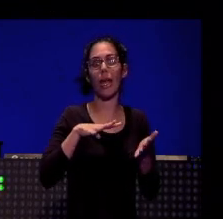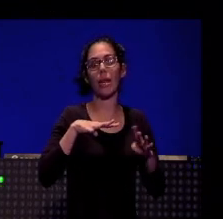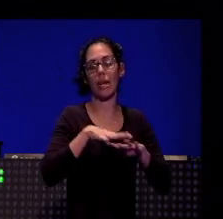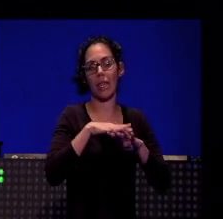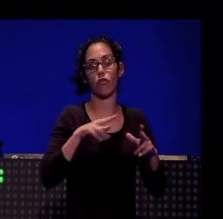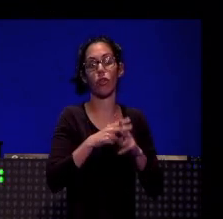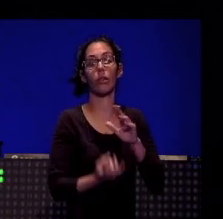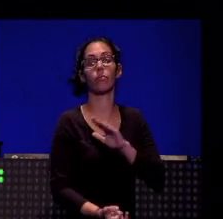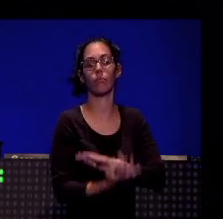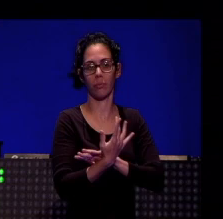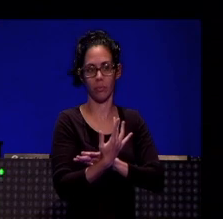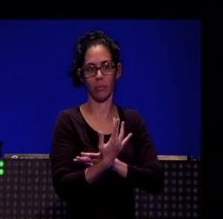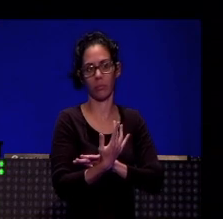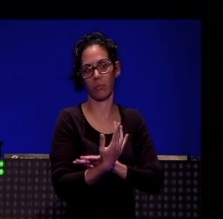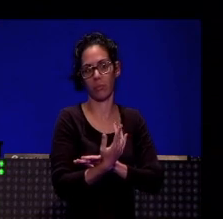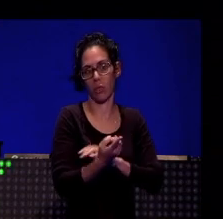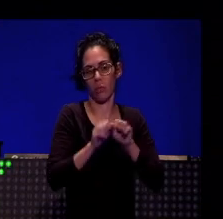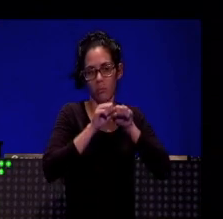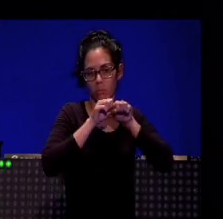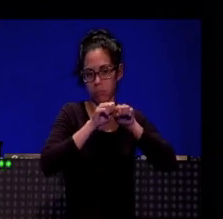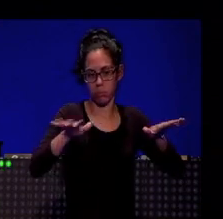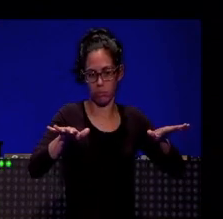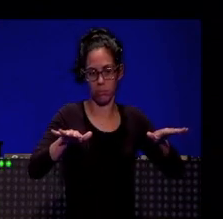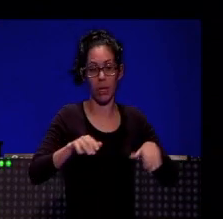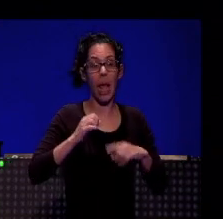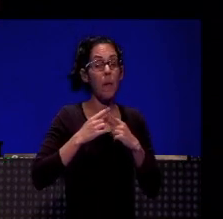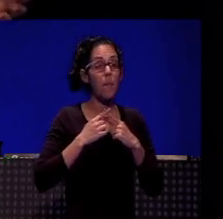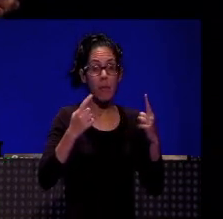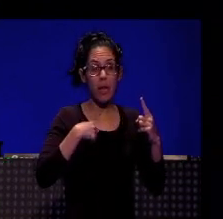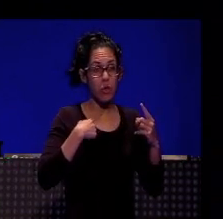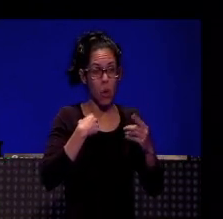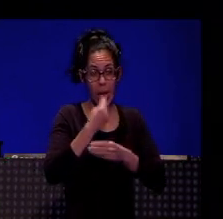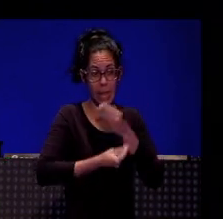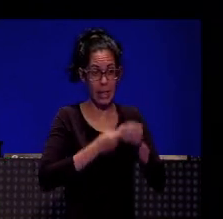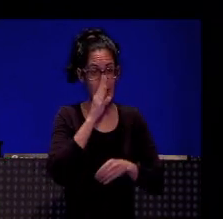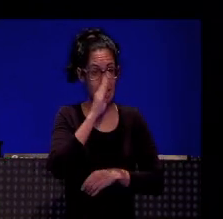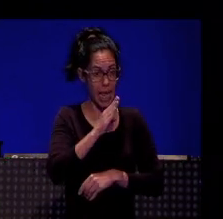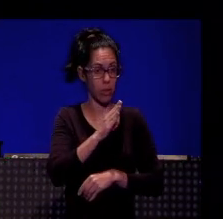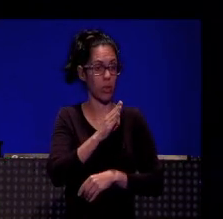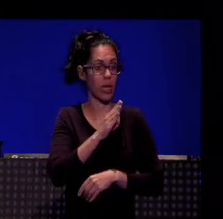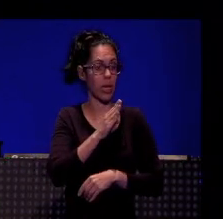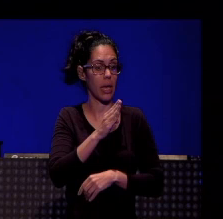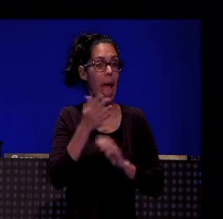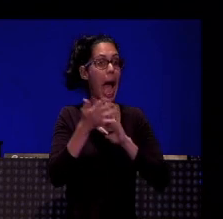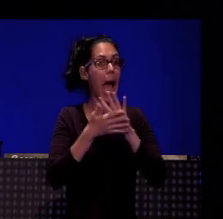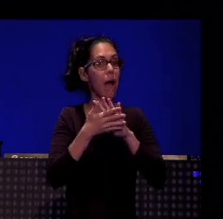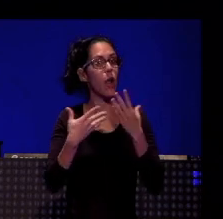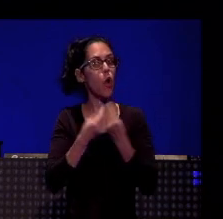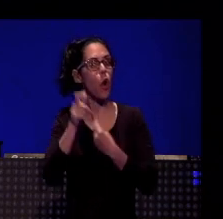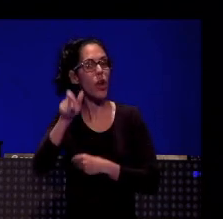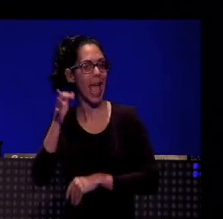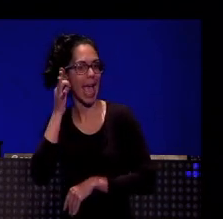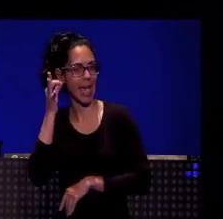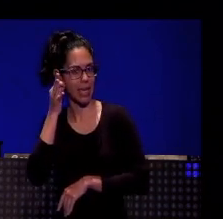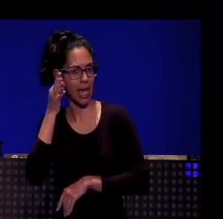nacieron y explosionó todo claro yo la primera vez que hice el directo del hablé con ellas y llegué a mi casa y